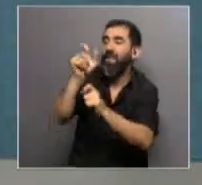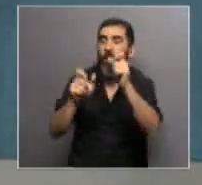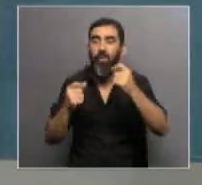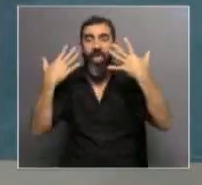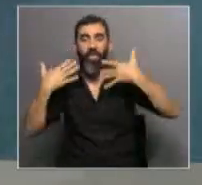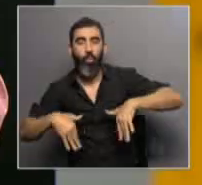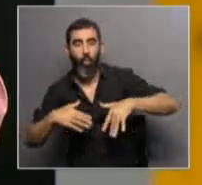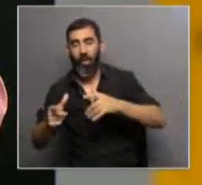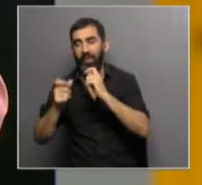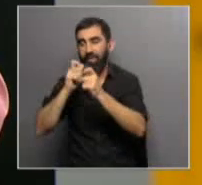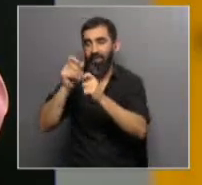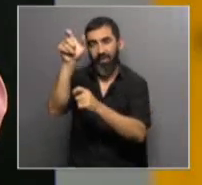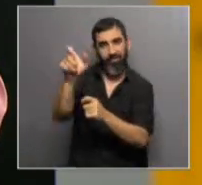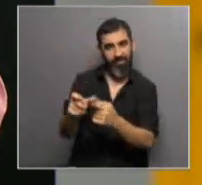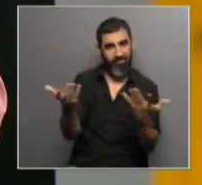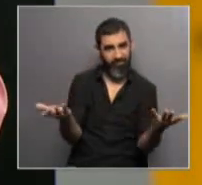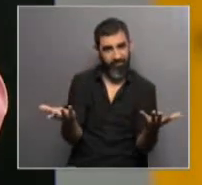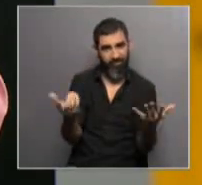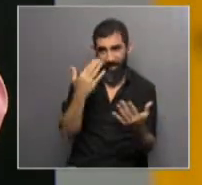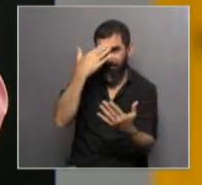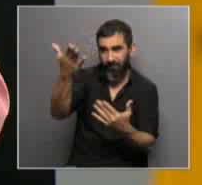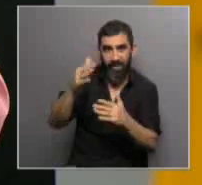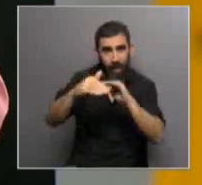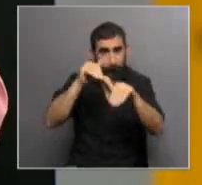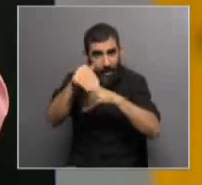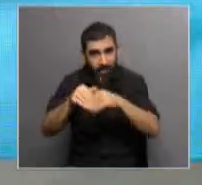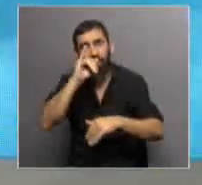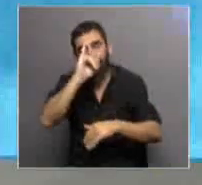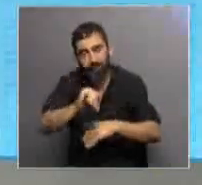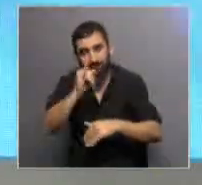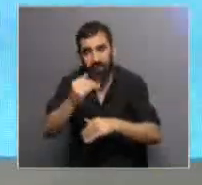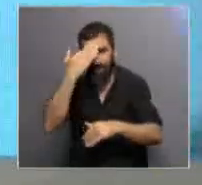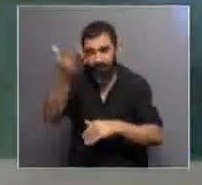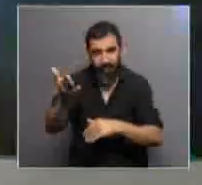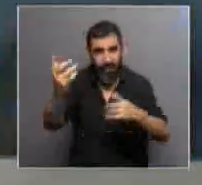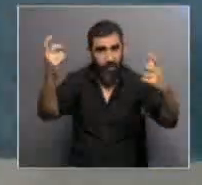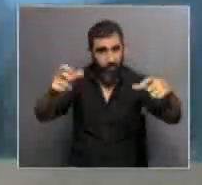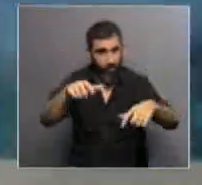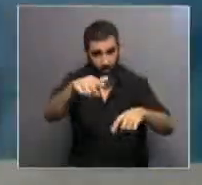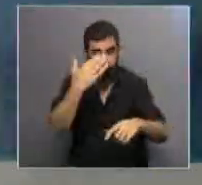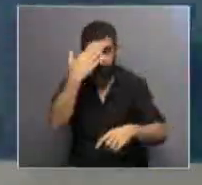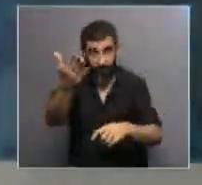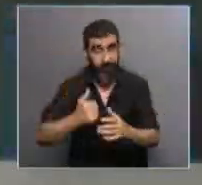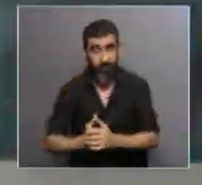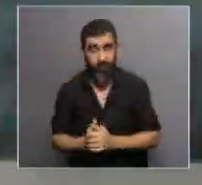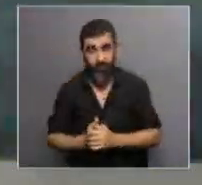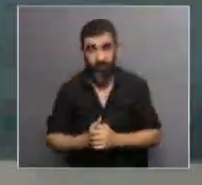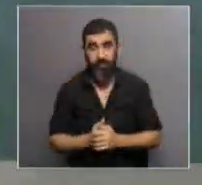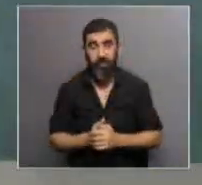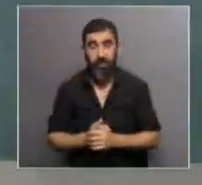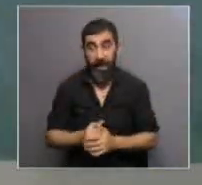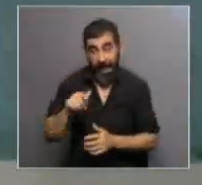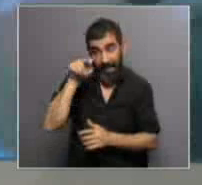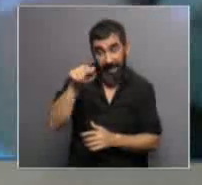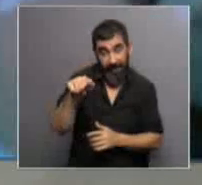en el arroyo que desemboca y en el borde de la playa salidas de alguna ahí